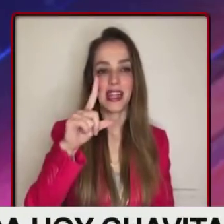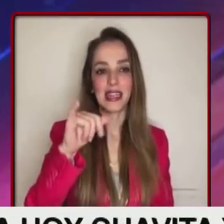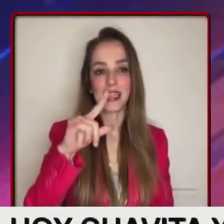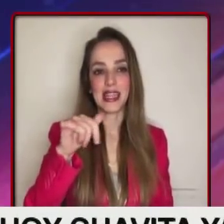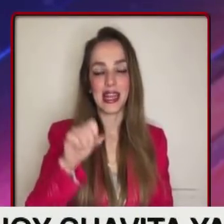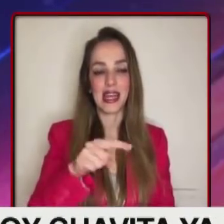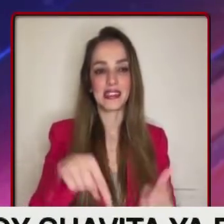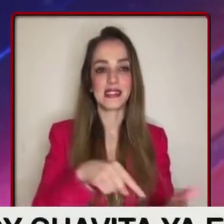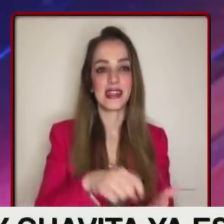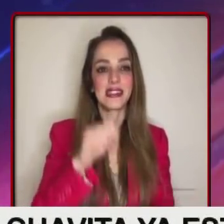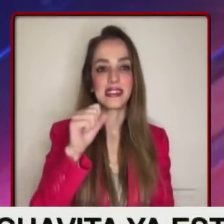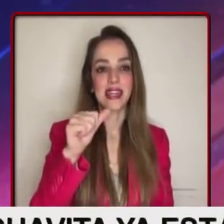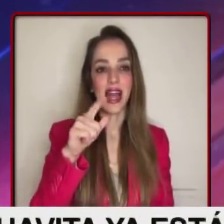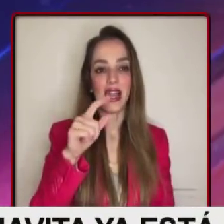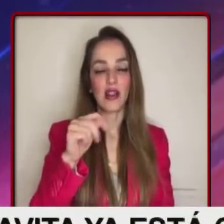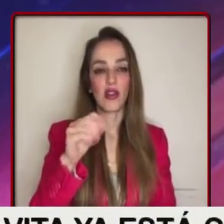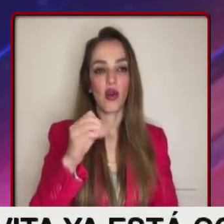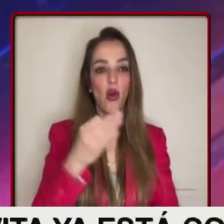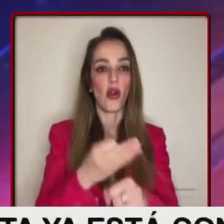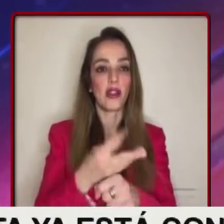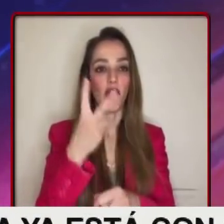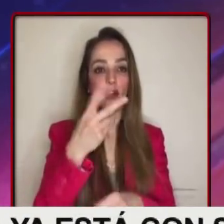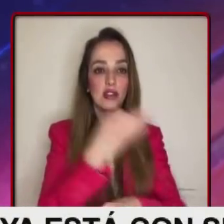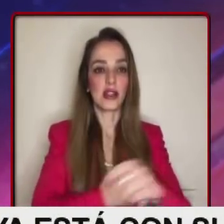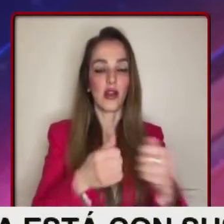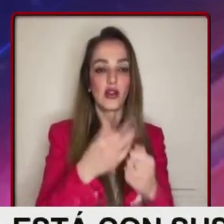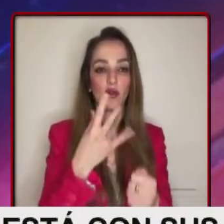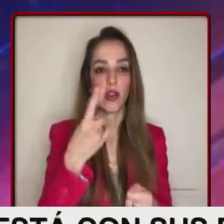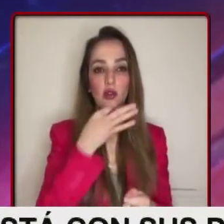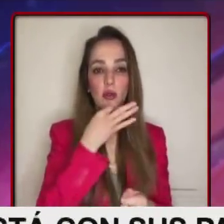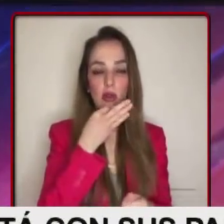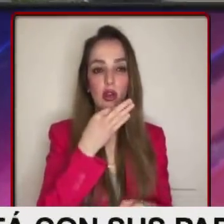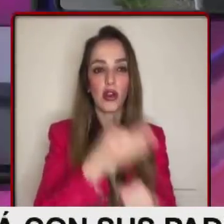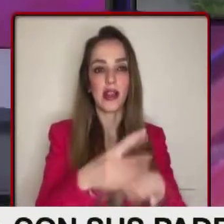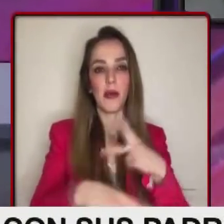momentos, 2 de la tarde con 51 minutos. Gaby, hagamos rápidamente una pausa. Que es muy breve, regreso.